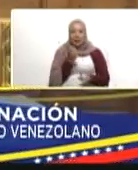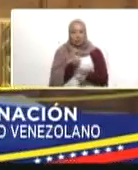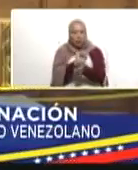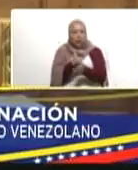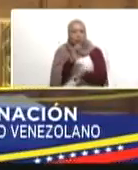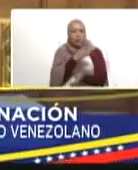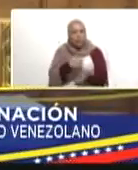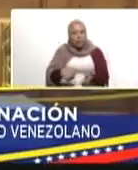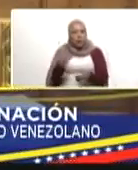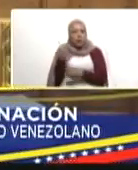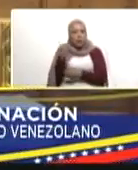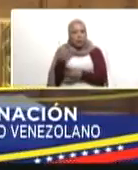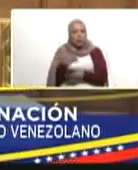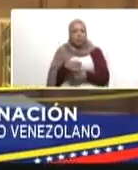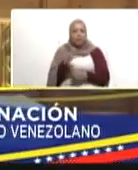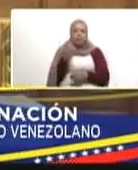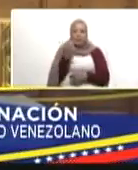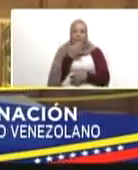acciones